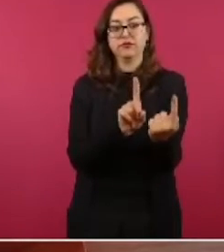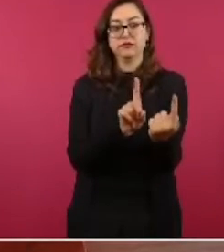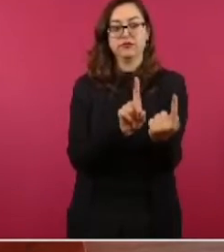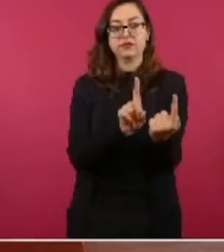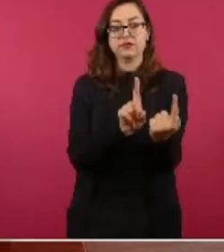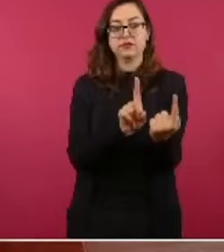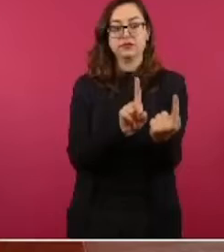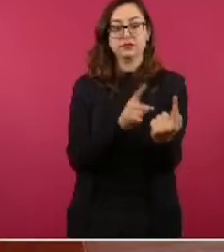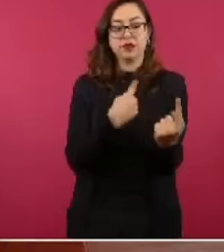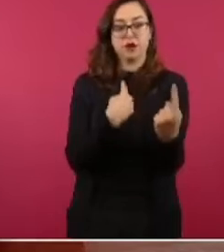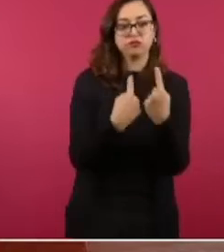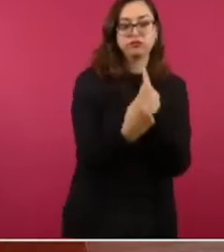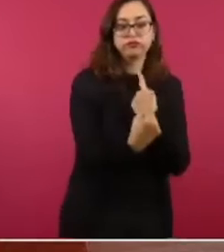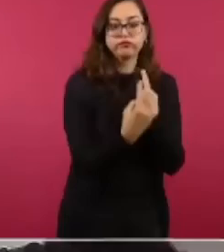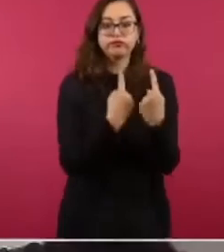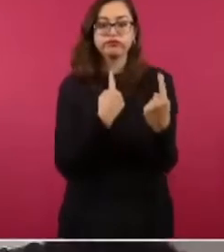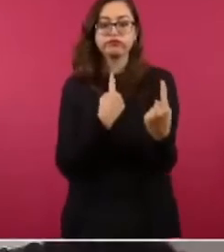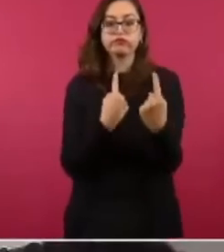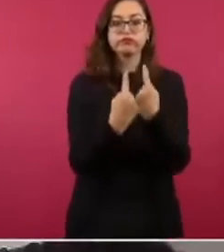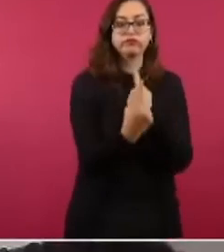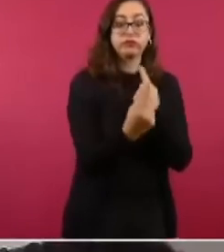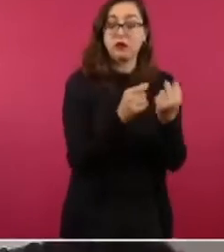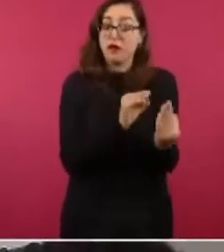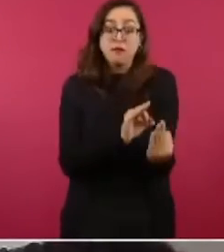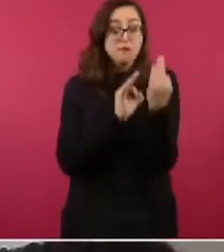y empieza el debate.